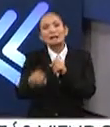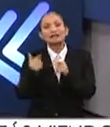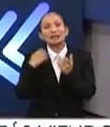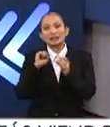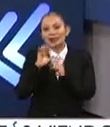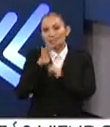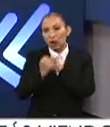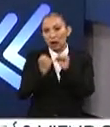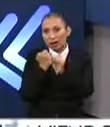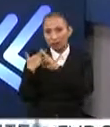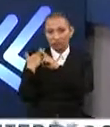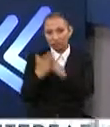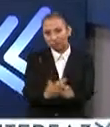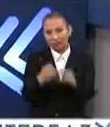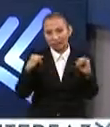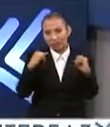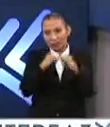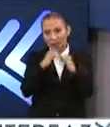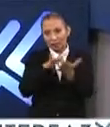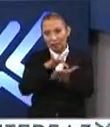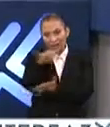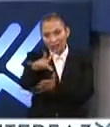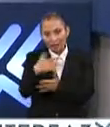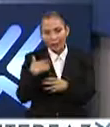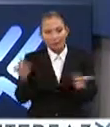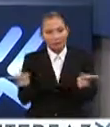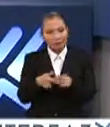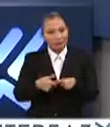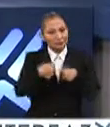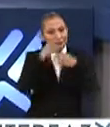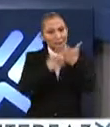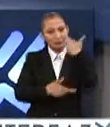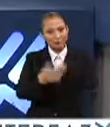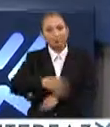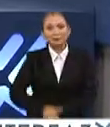de este 65 aniversario y de este instituto. Gracias. Vamos a hacer una pausa, regresamos.